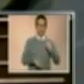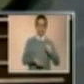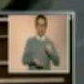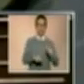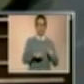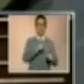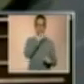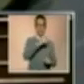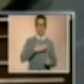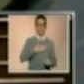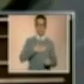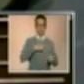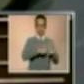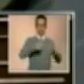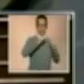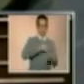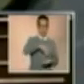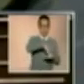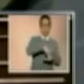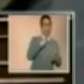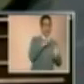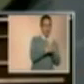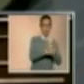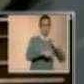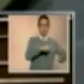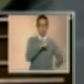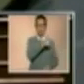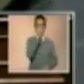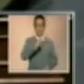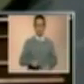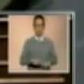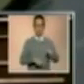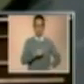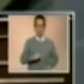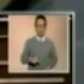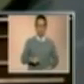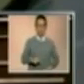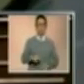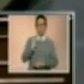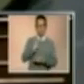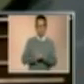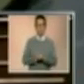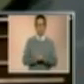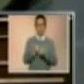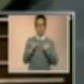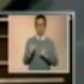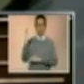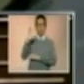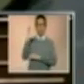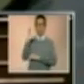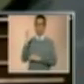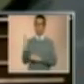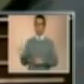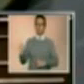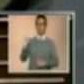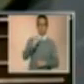sale a buscar solidaridad internacional, está en los gobiernos si se la quieren dar o no, o si consideran que eso es un problema de Venezuela. Pero les va a tocar ponerse un casco,